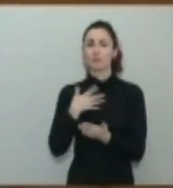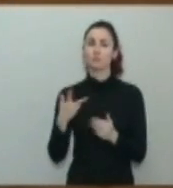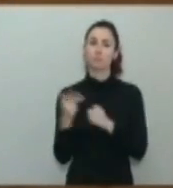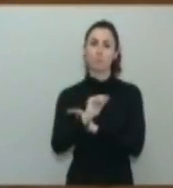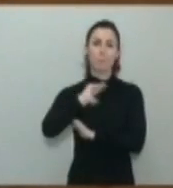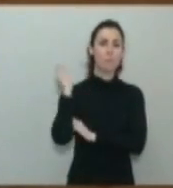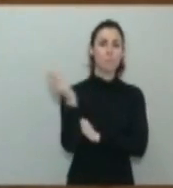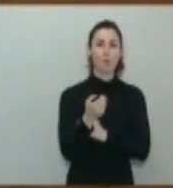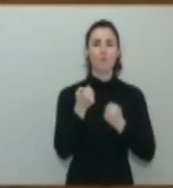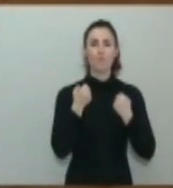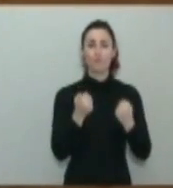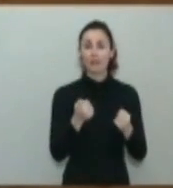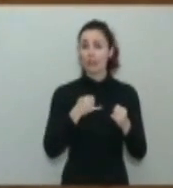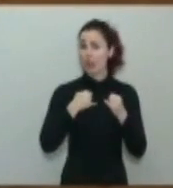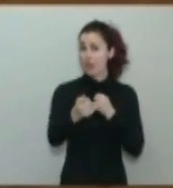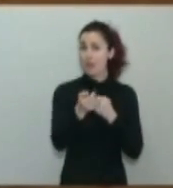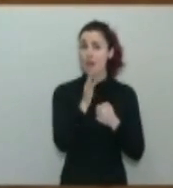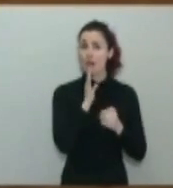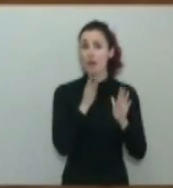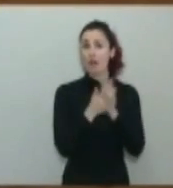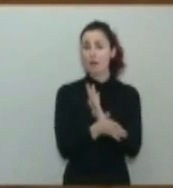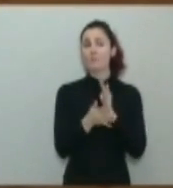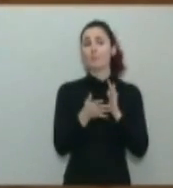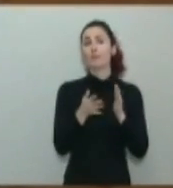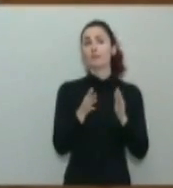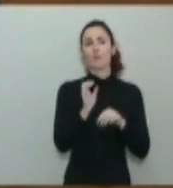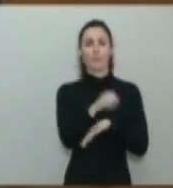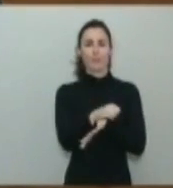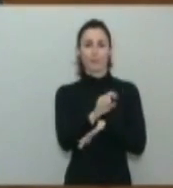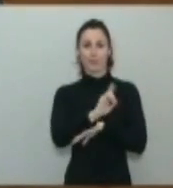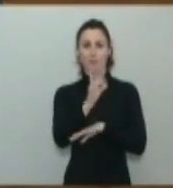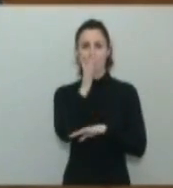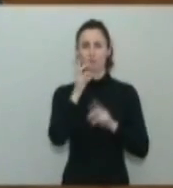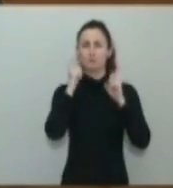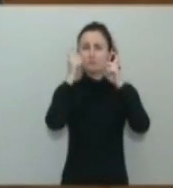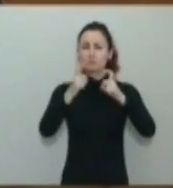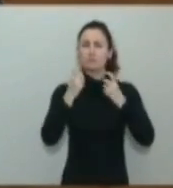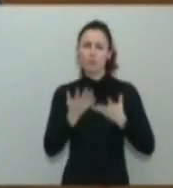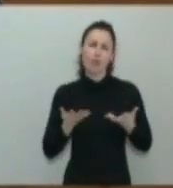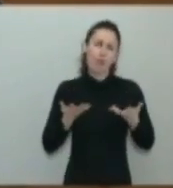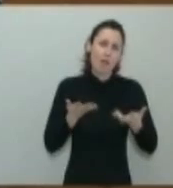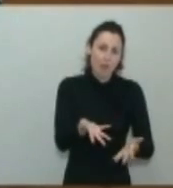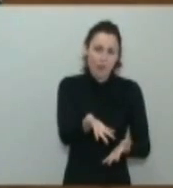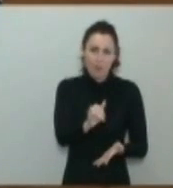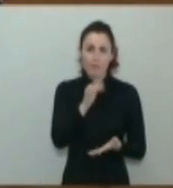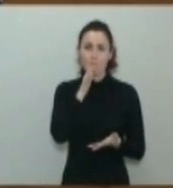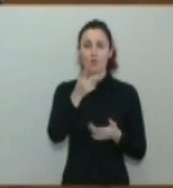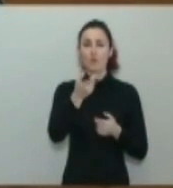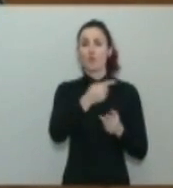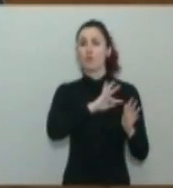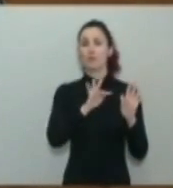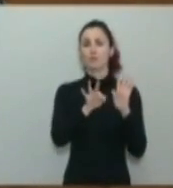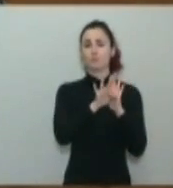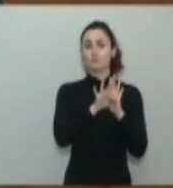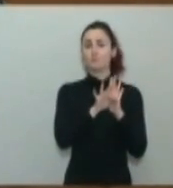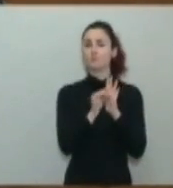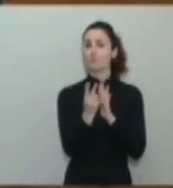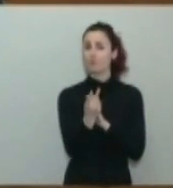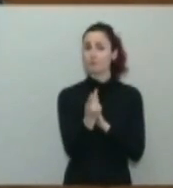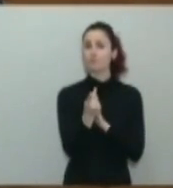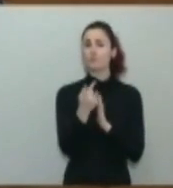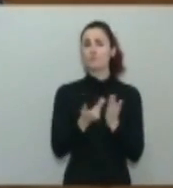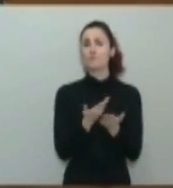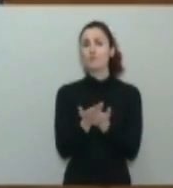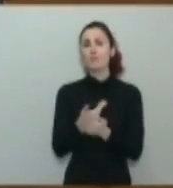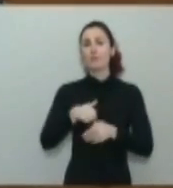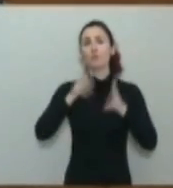perjuicio. En la misma línea, y aunque no ignoramos que se han acometido esfuerzos en este sentido, en el segundo punto se insta al